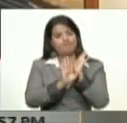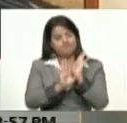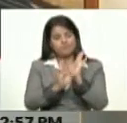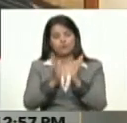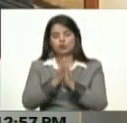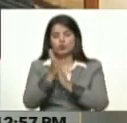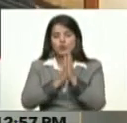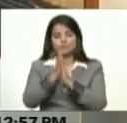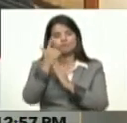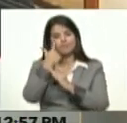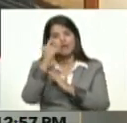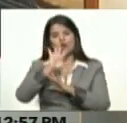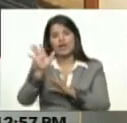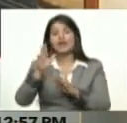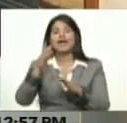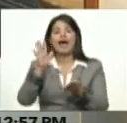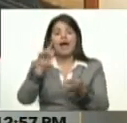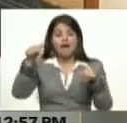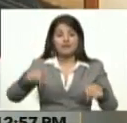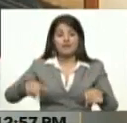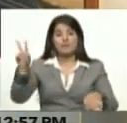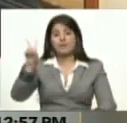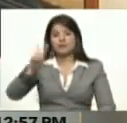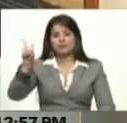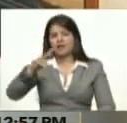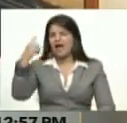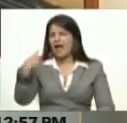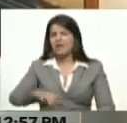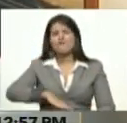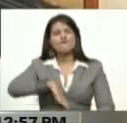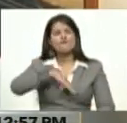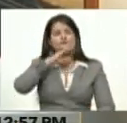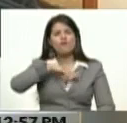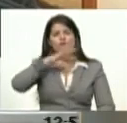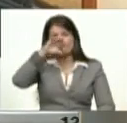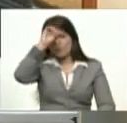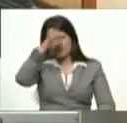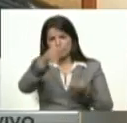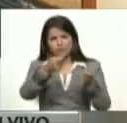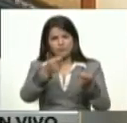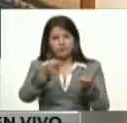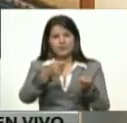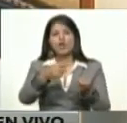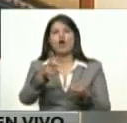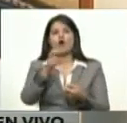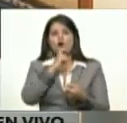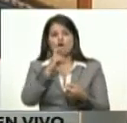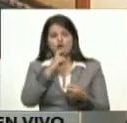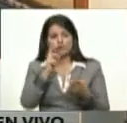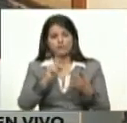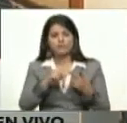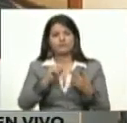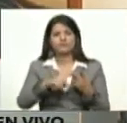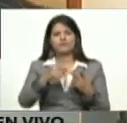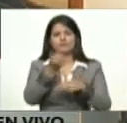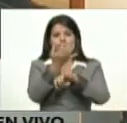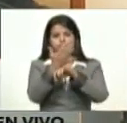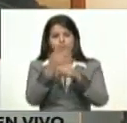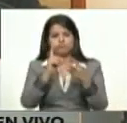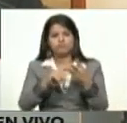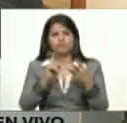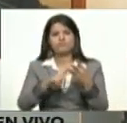nuestra inmensa, infinita casi capacidad minera, no solo del oro, sino de otros minerales